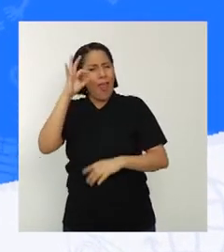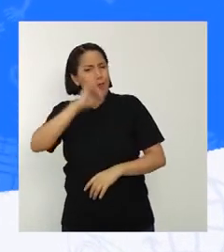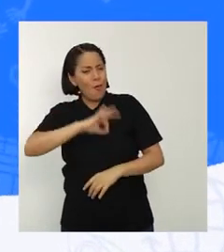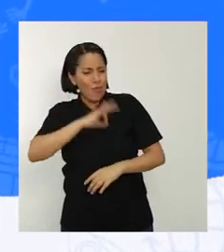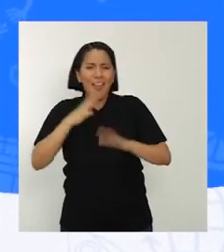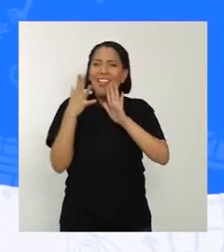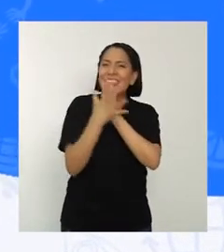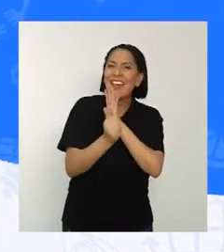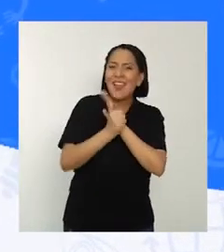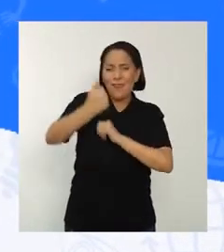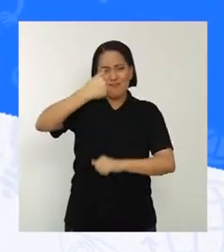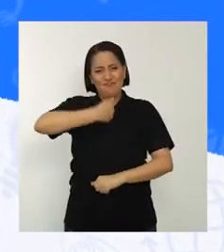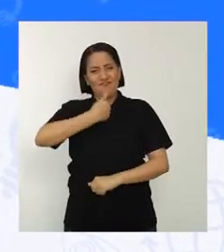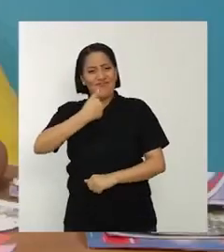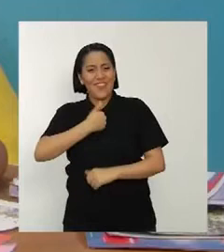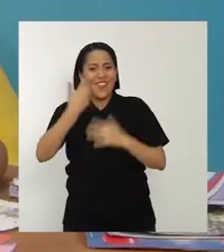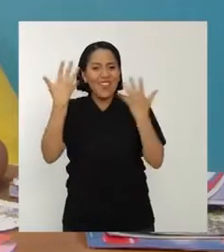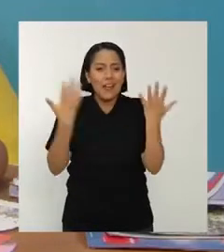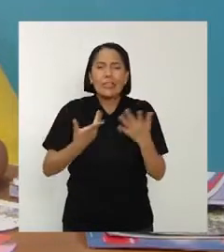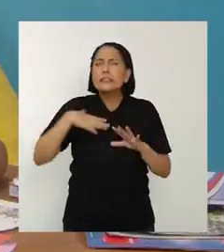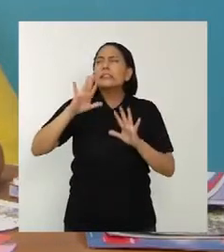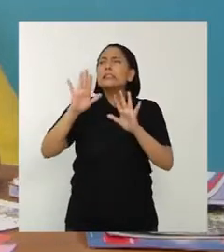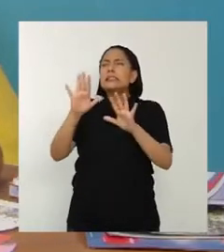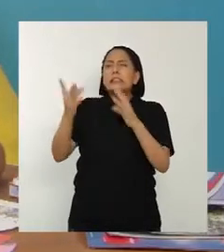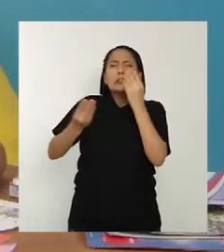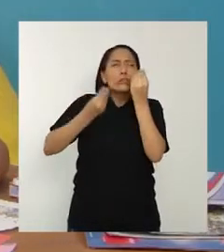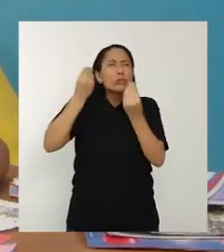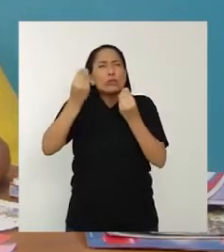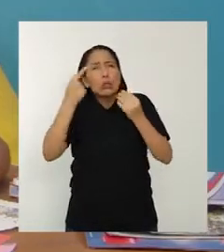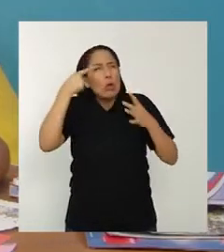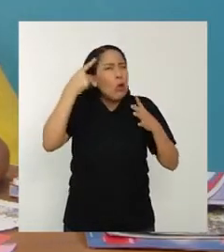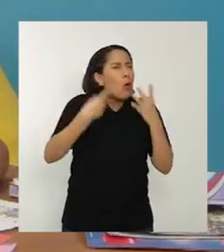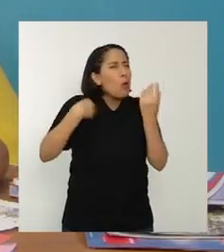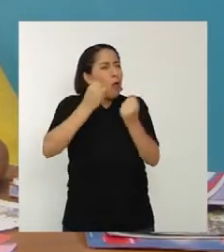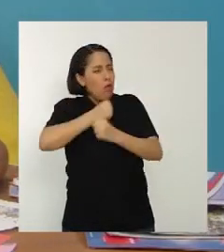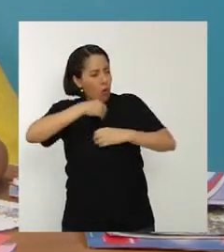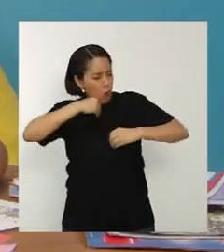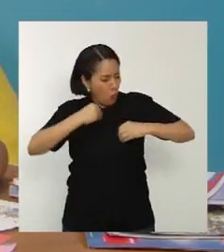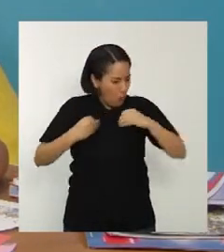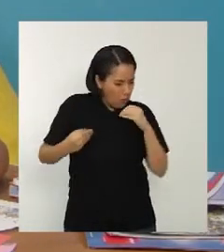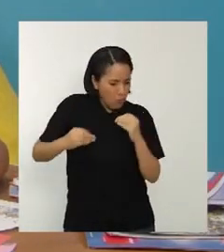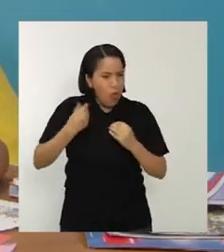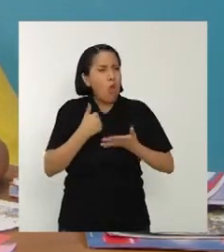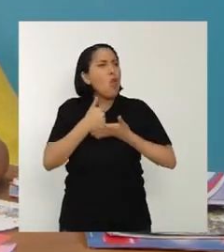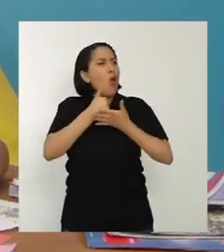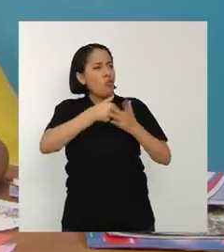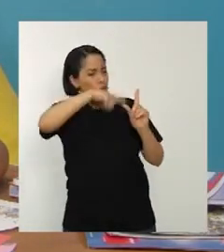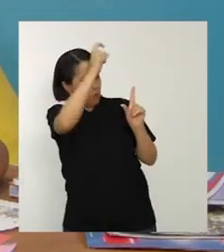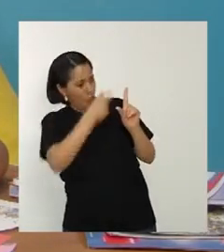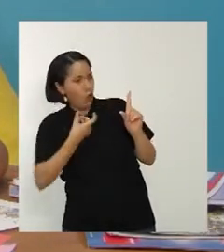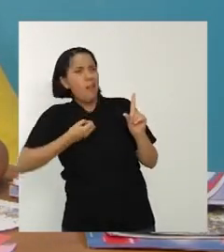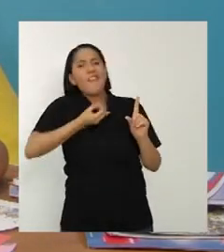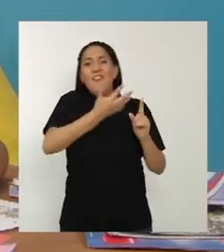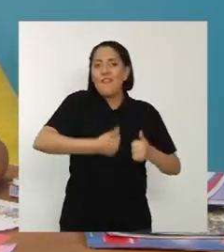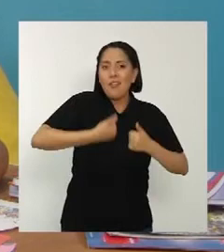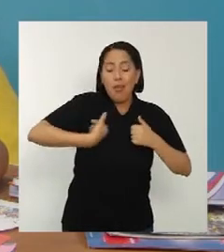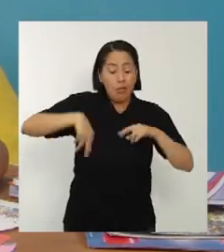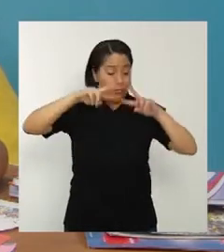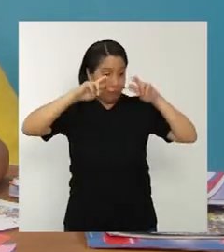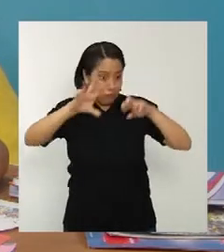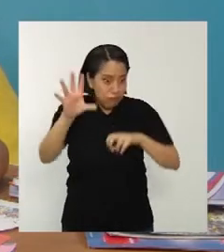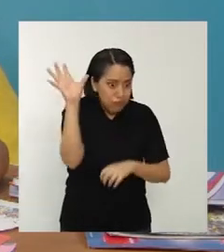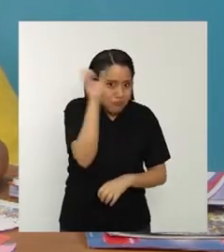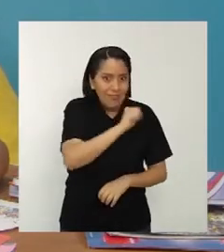nuestro potencial creativo al máximo. Diego, estamos tratando de explorar cómo el movimiento ayuda a darle vida a nuestros personajes. Y hemos